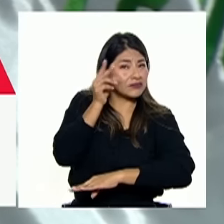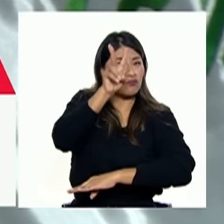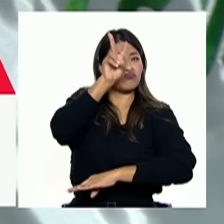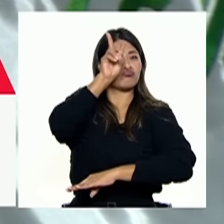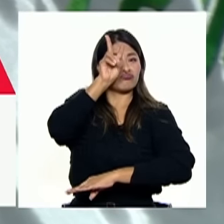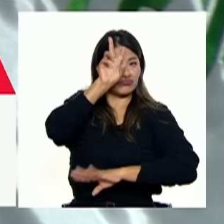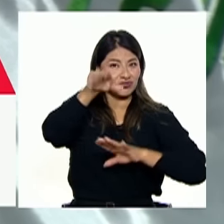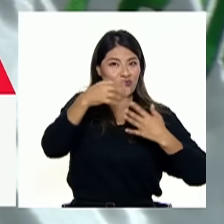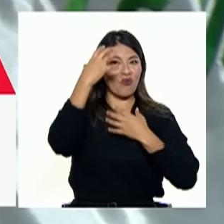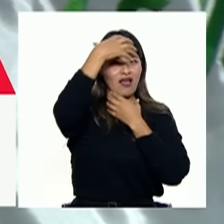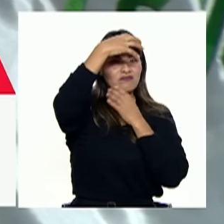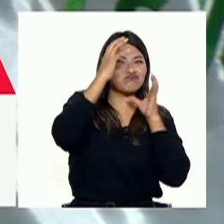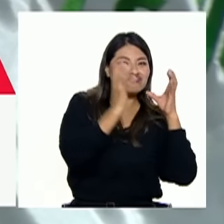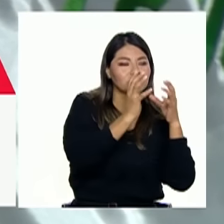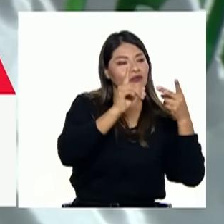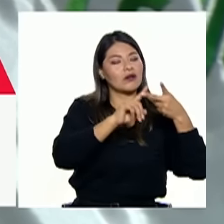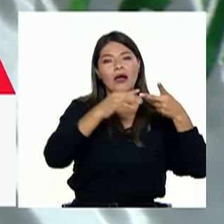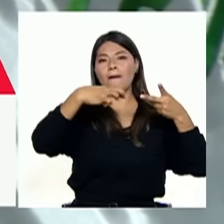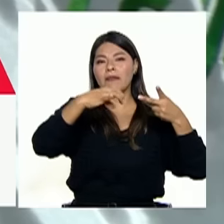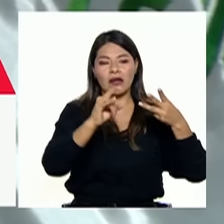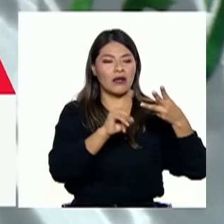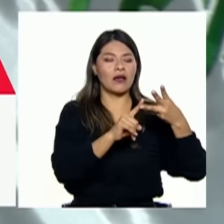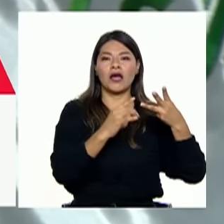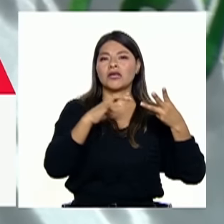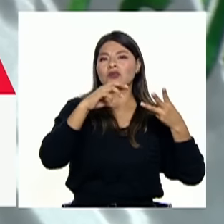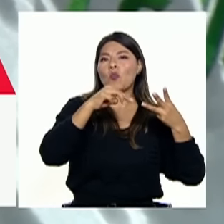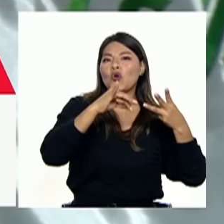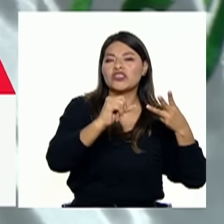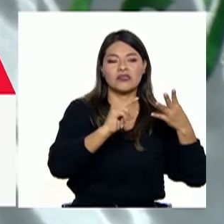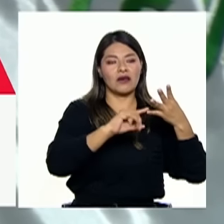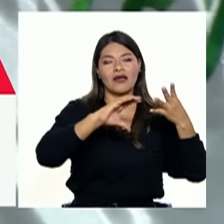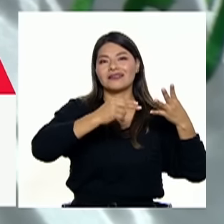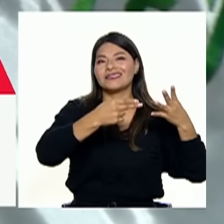o Paracas, o Mochica, Huari, Nazca, Chimú,